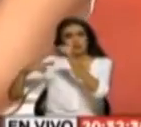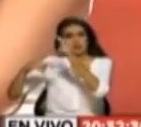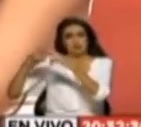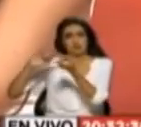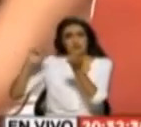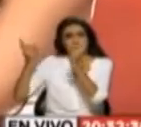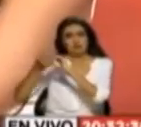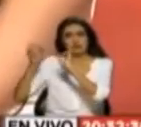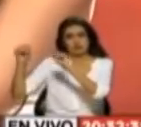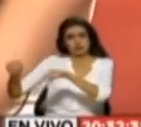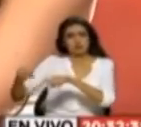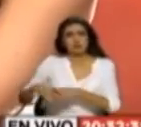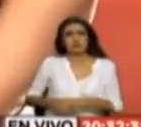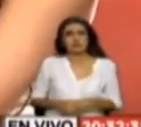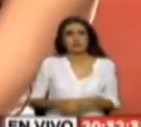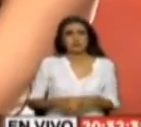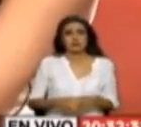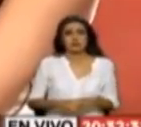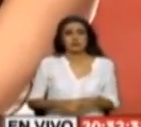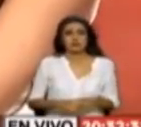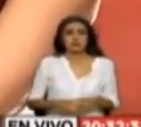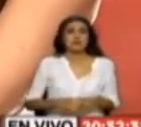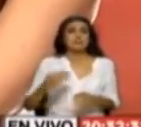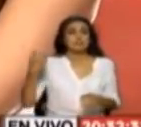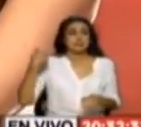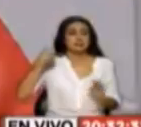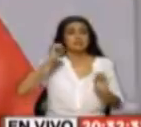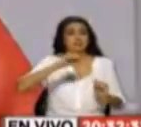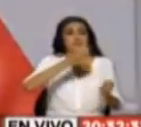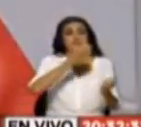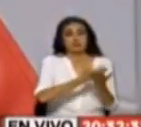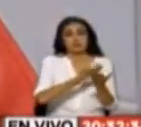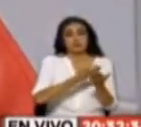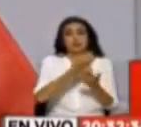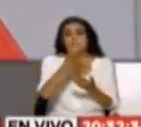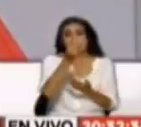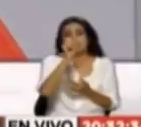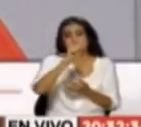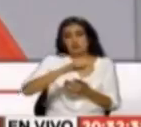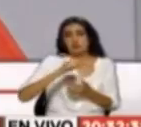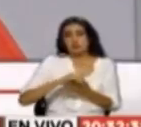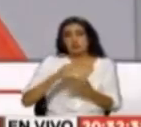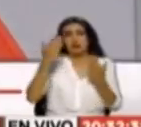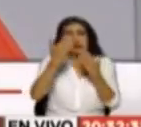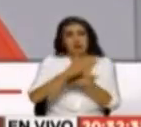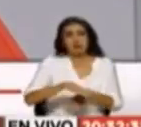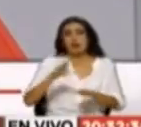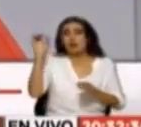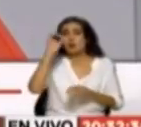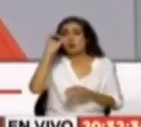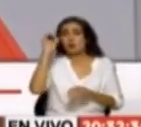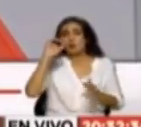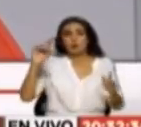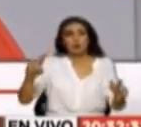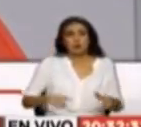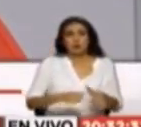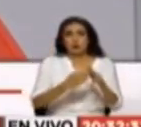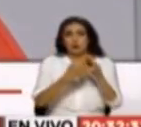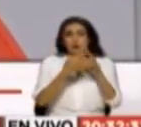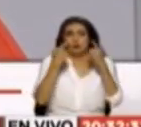existen los recursos. Efectivamente, y tiene fuente de financiamiento externa, y precisamente a finales del mes de octubre ya se